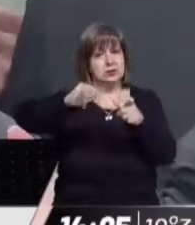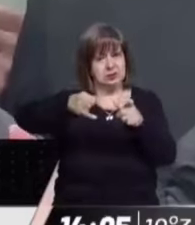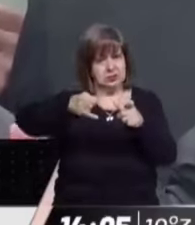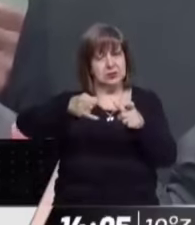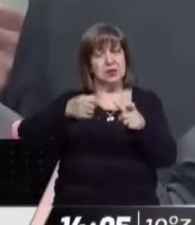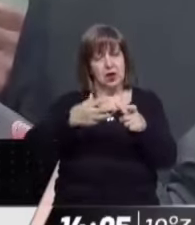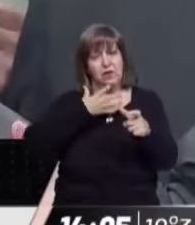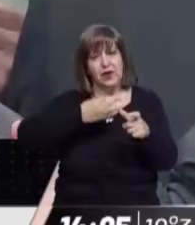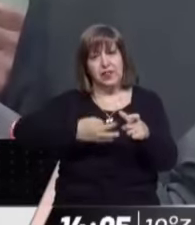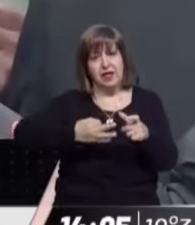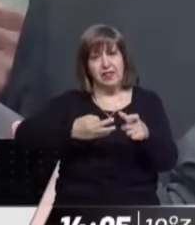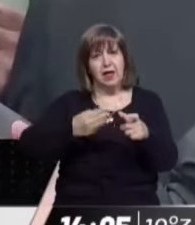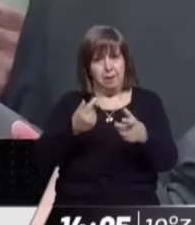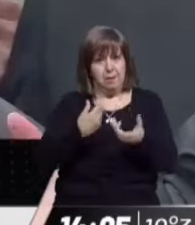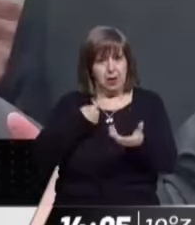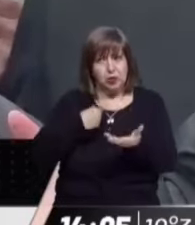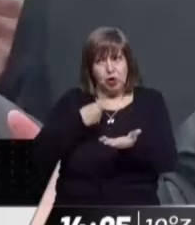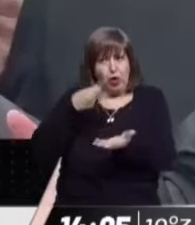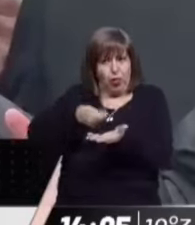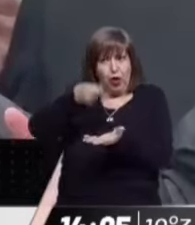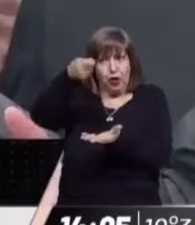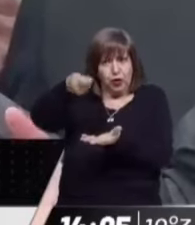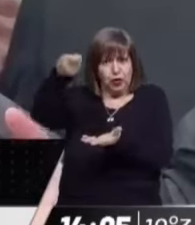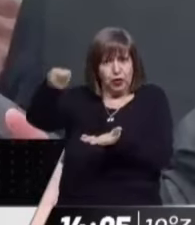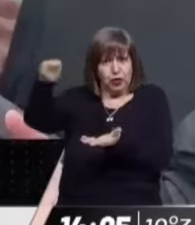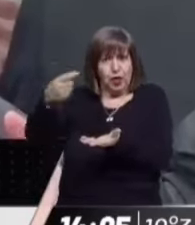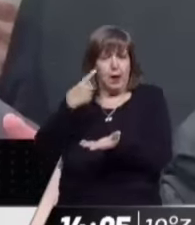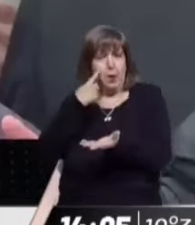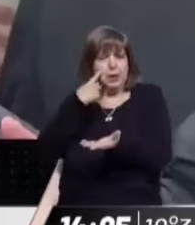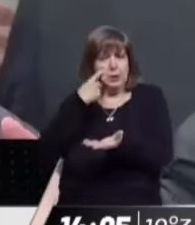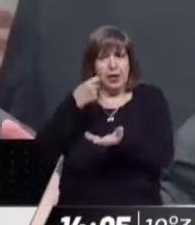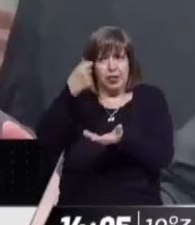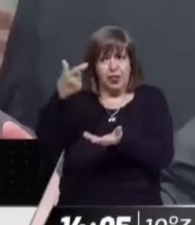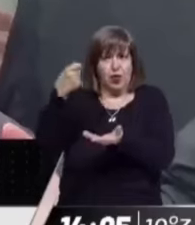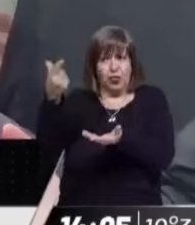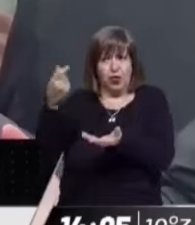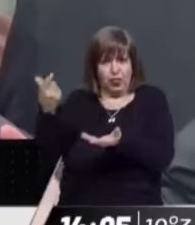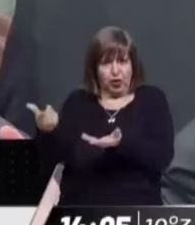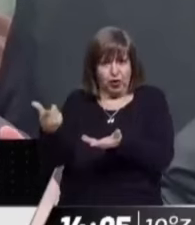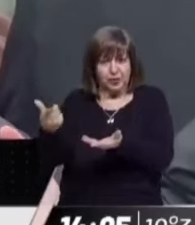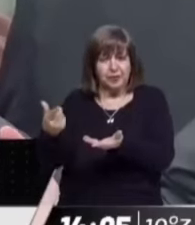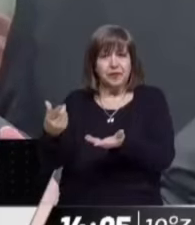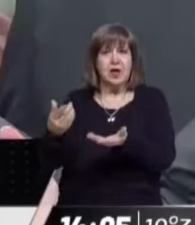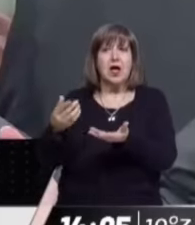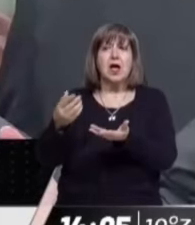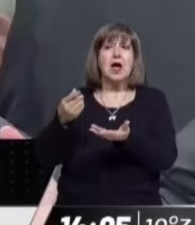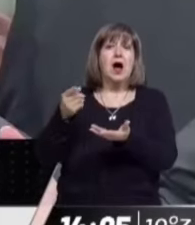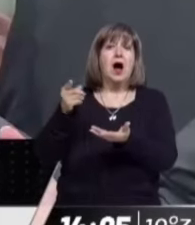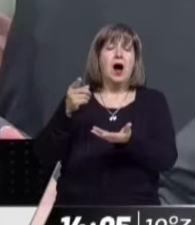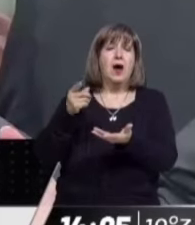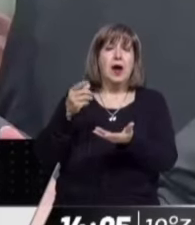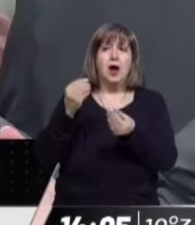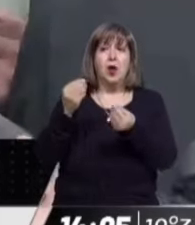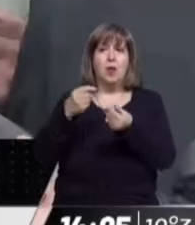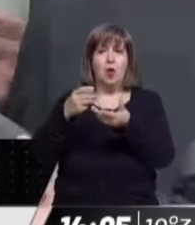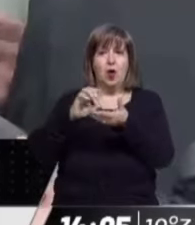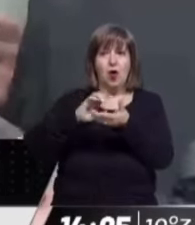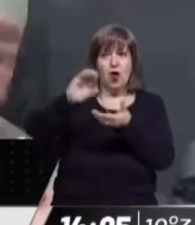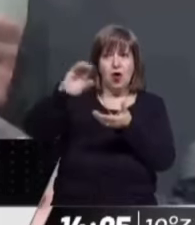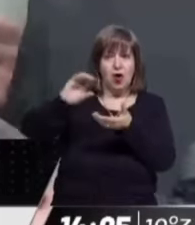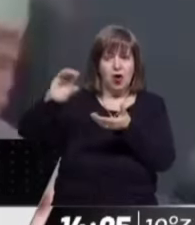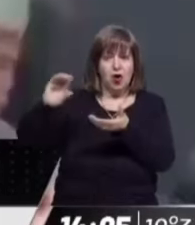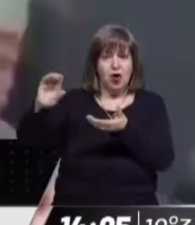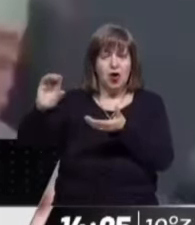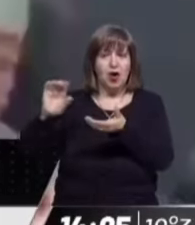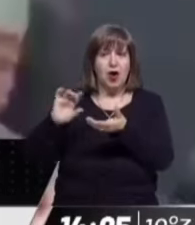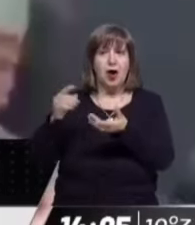municipios reciben una buena cantidad. Si la distribución se le quiere cambiar para